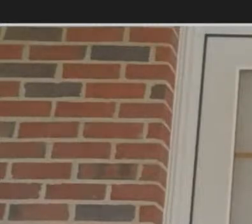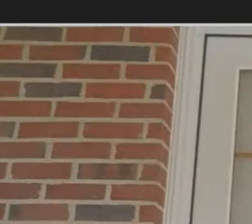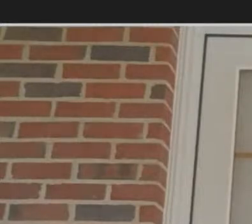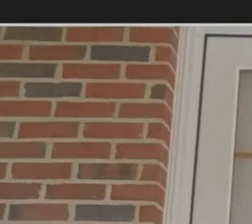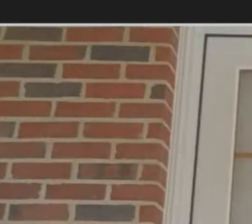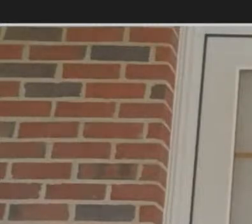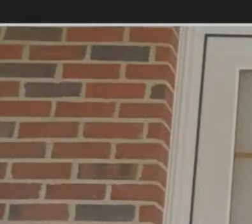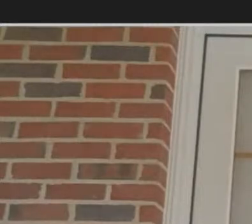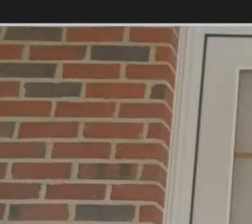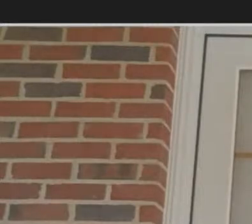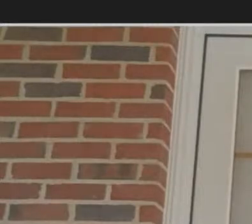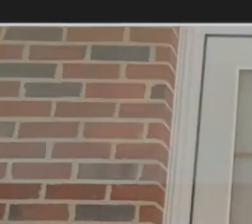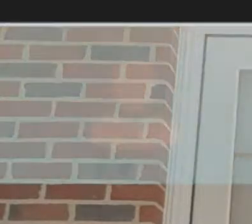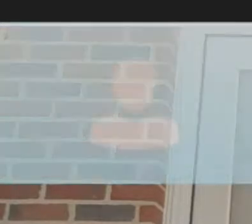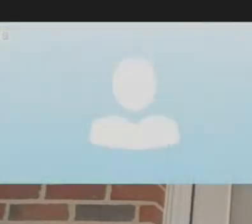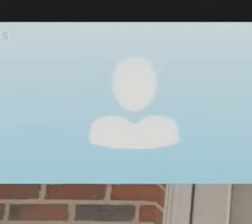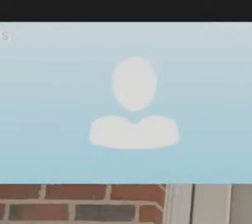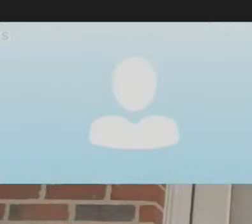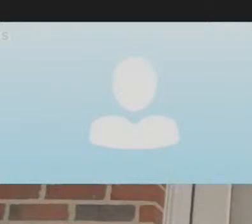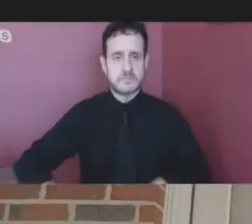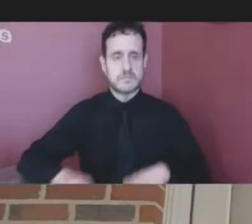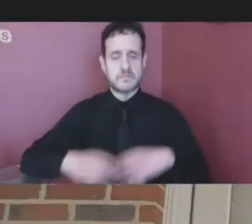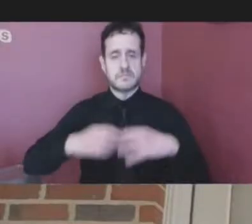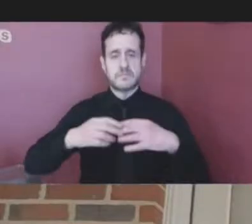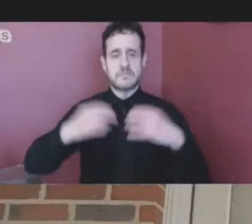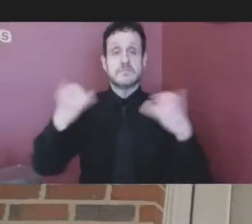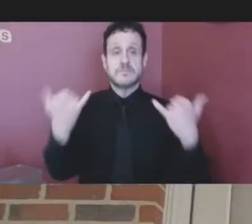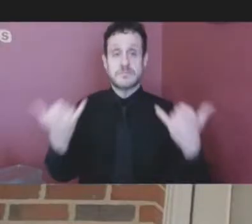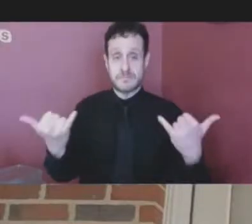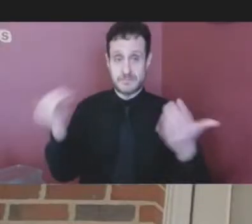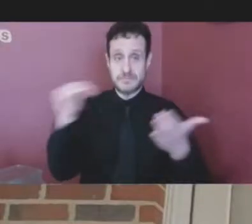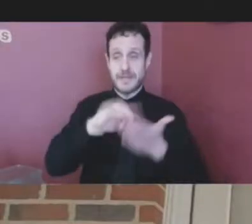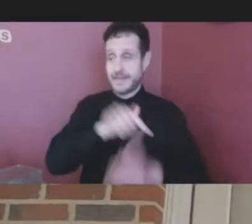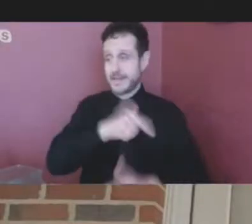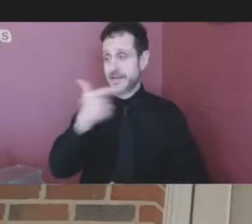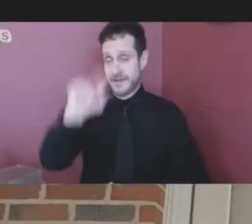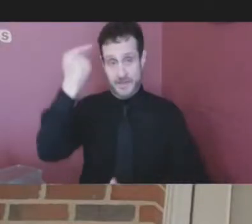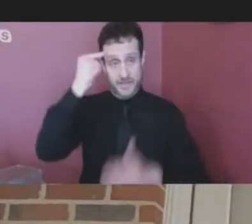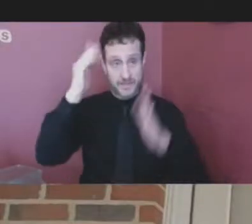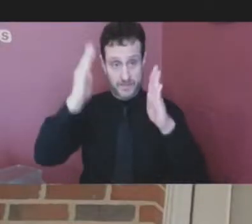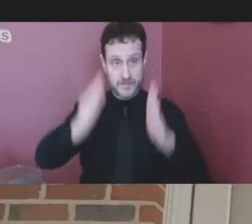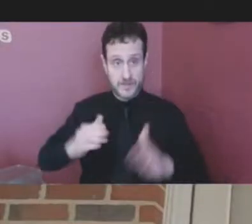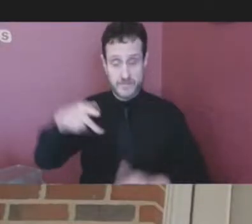Muchísimas gracias. And with that, I'll turn it back over to Governor Pritzker.